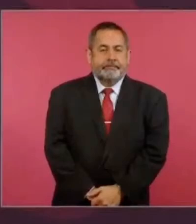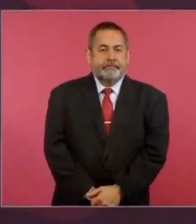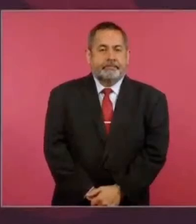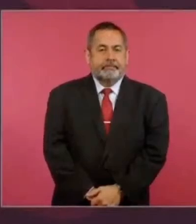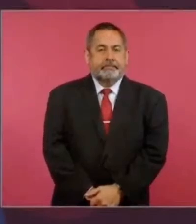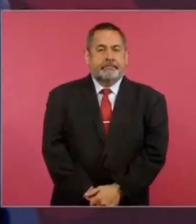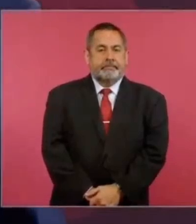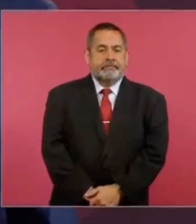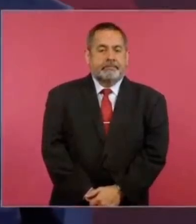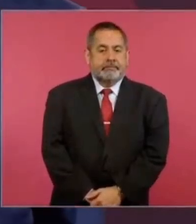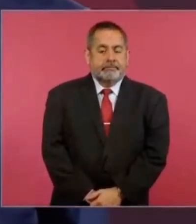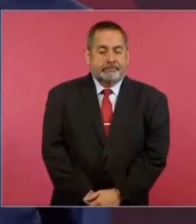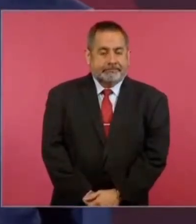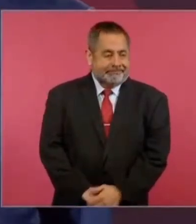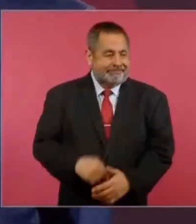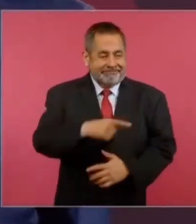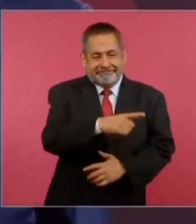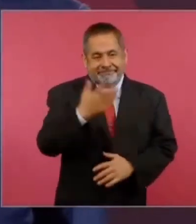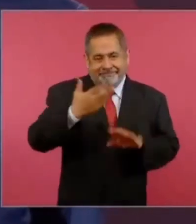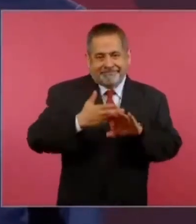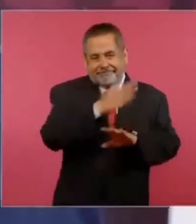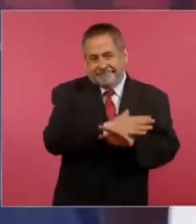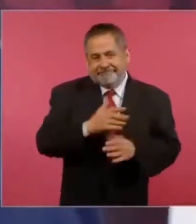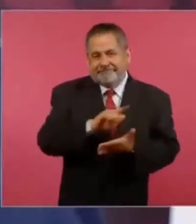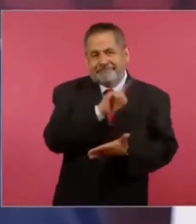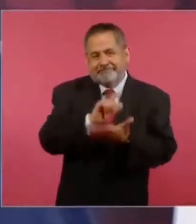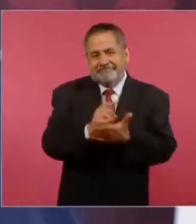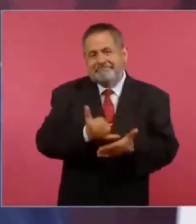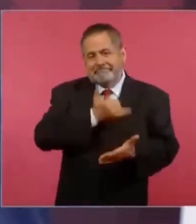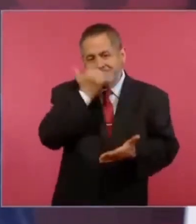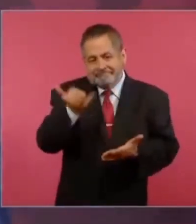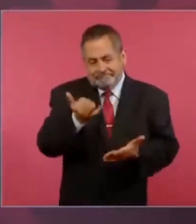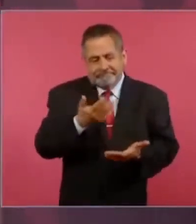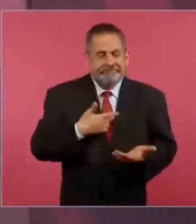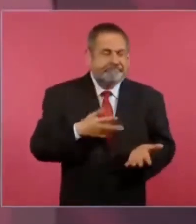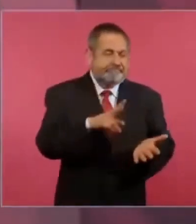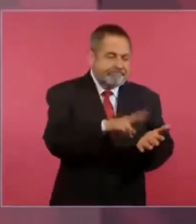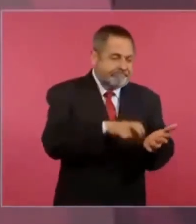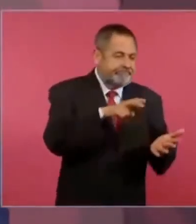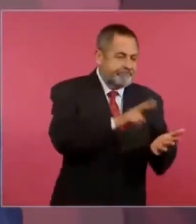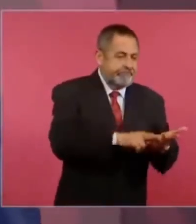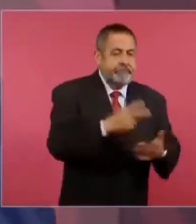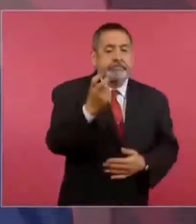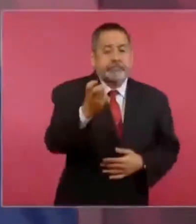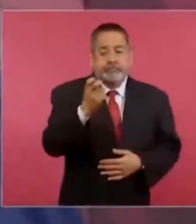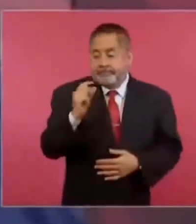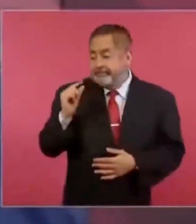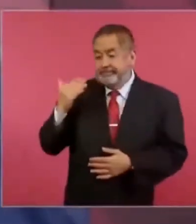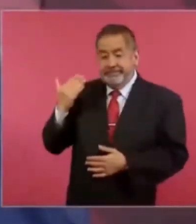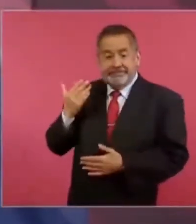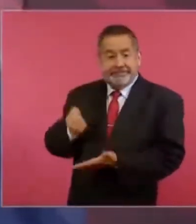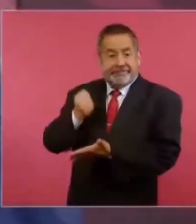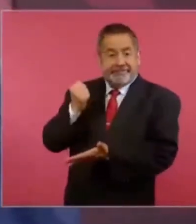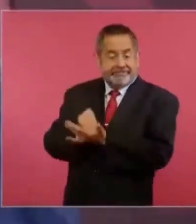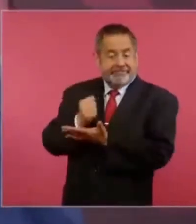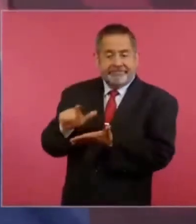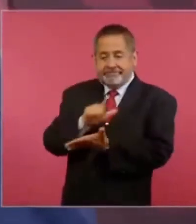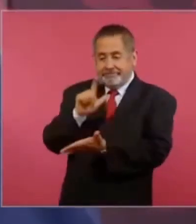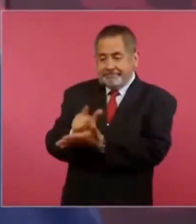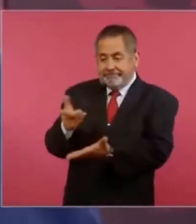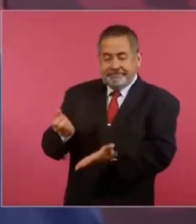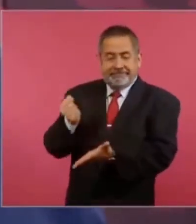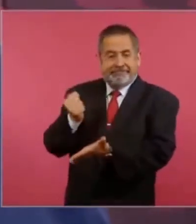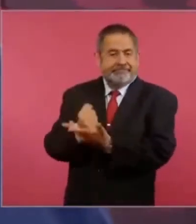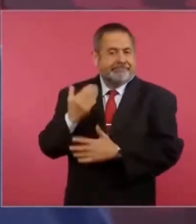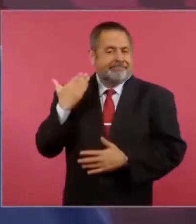Para corregir eso es esta ley que aprobaron